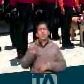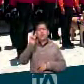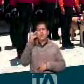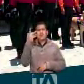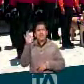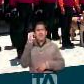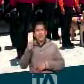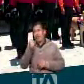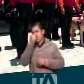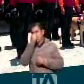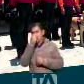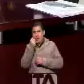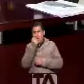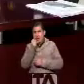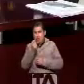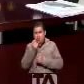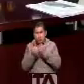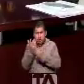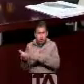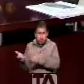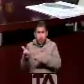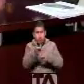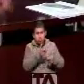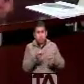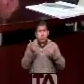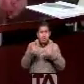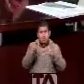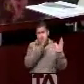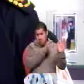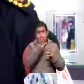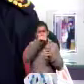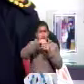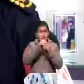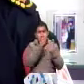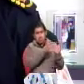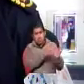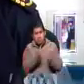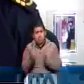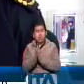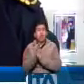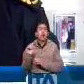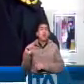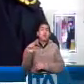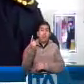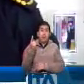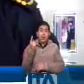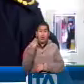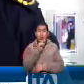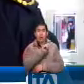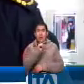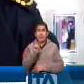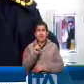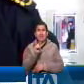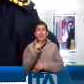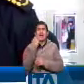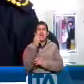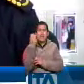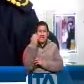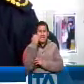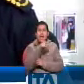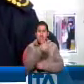cuerpos de bomberos que existen en todo el país ya se han organizado casa adentro. En primera instancia estará el personal destinado a la atención de